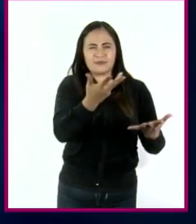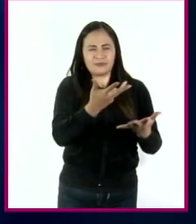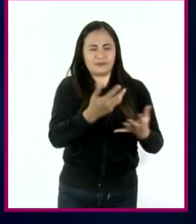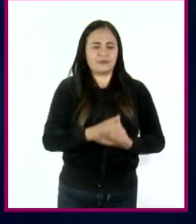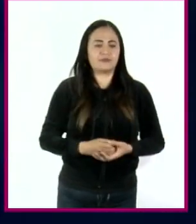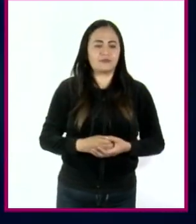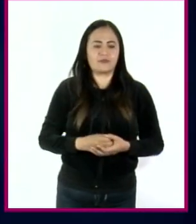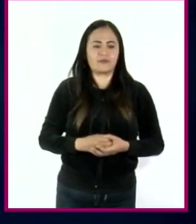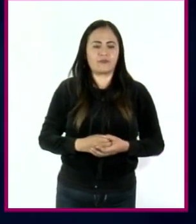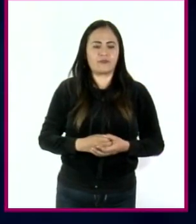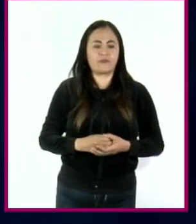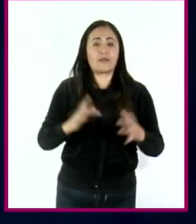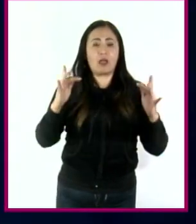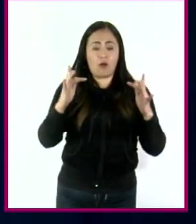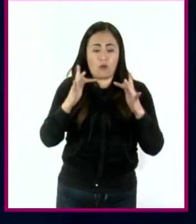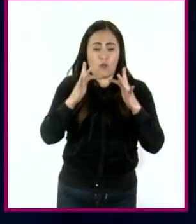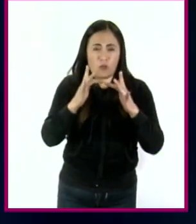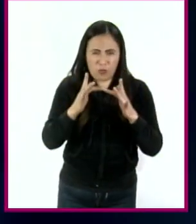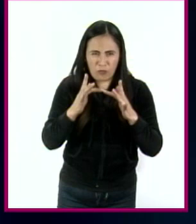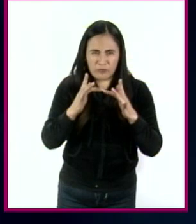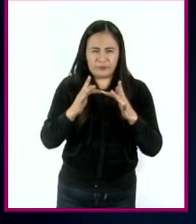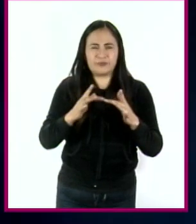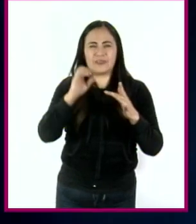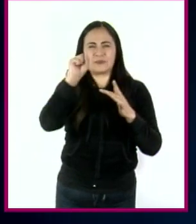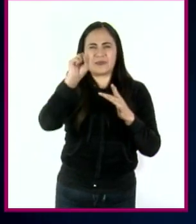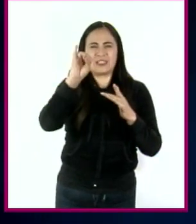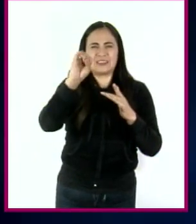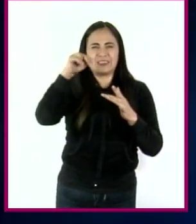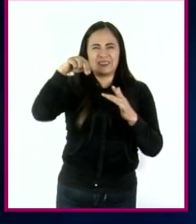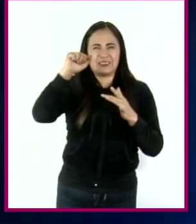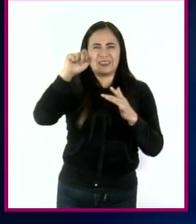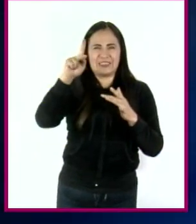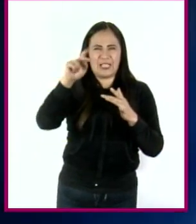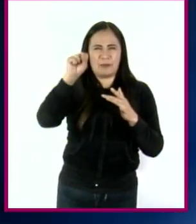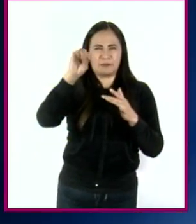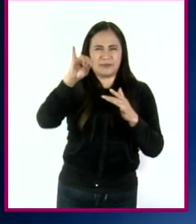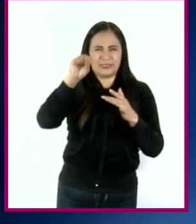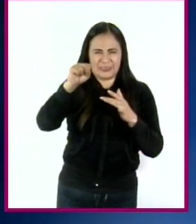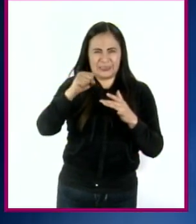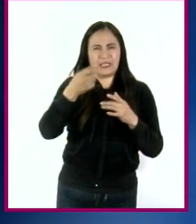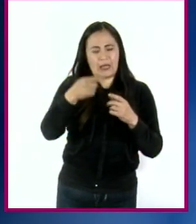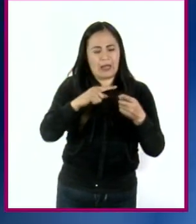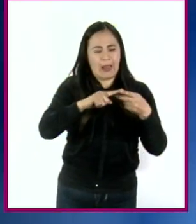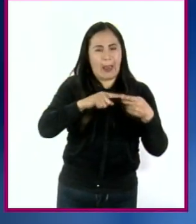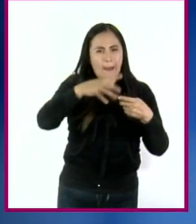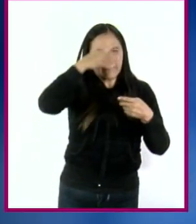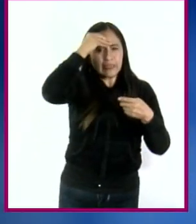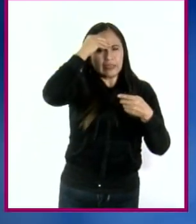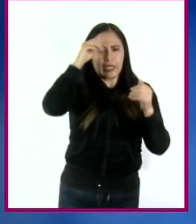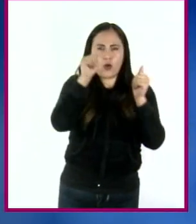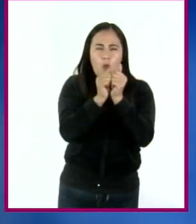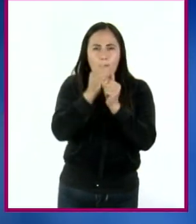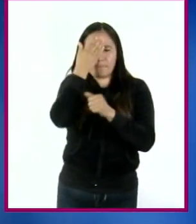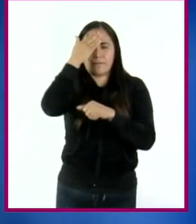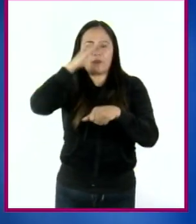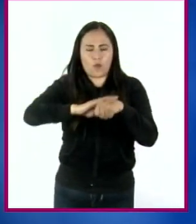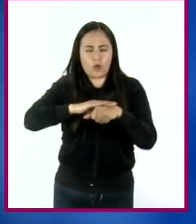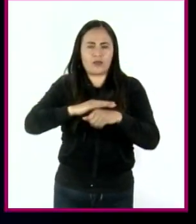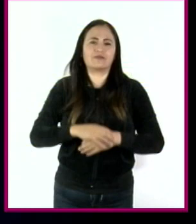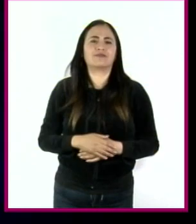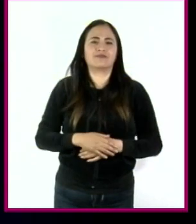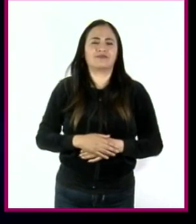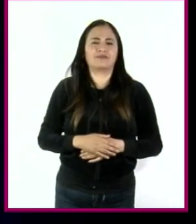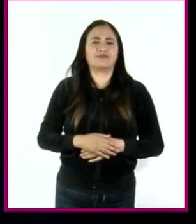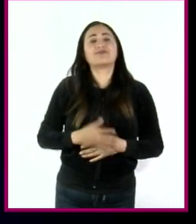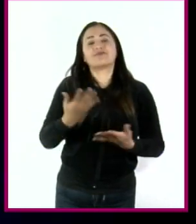de la sinapsis, que está íntimamente ligada a la memoria y el aprendizaje. Gracias a la neurociencia,